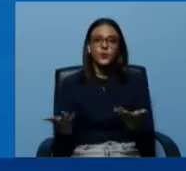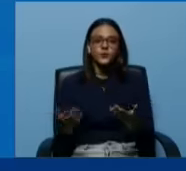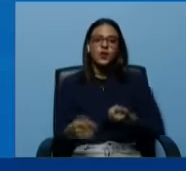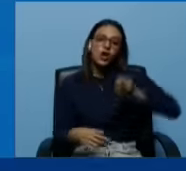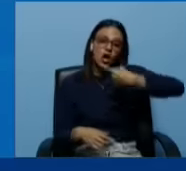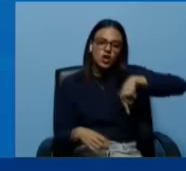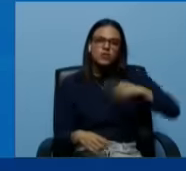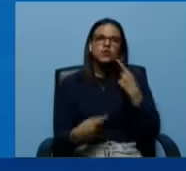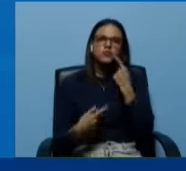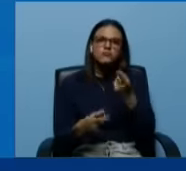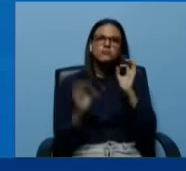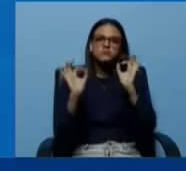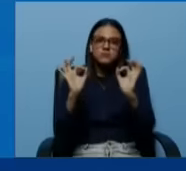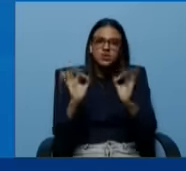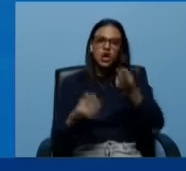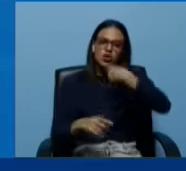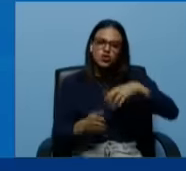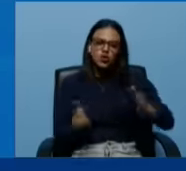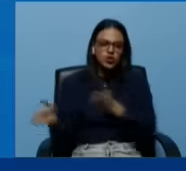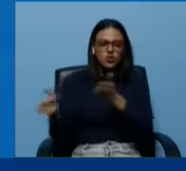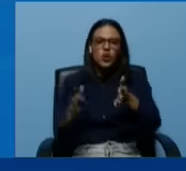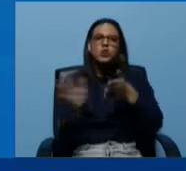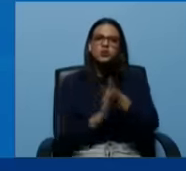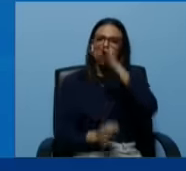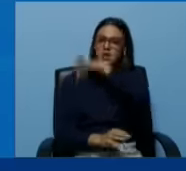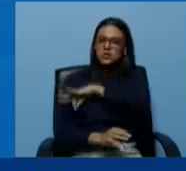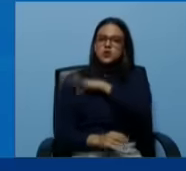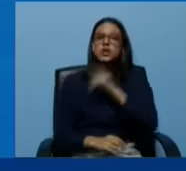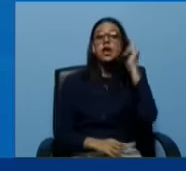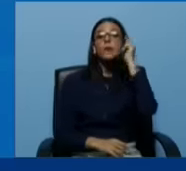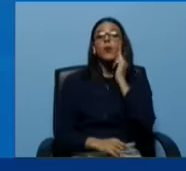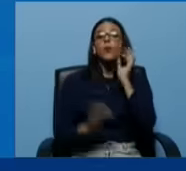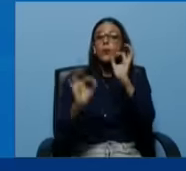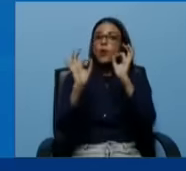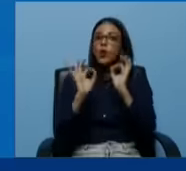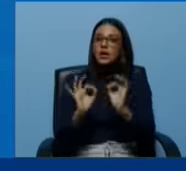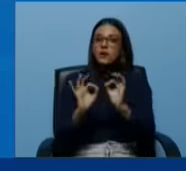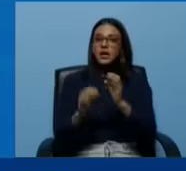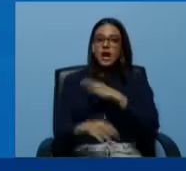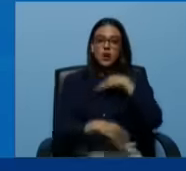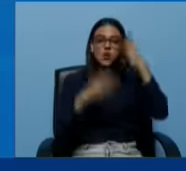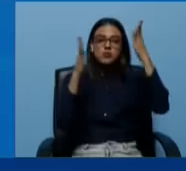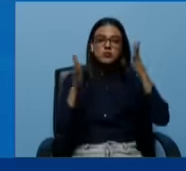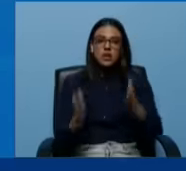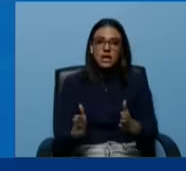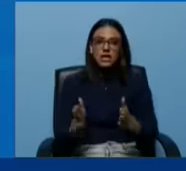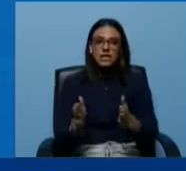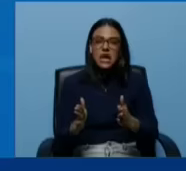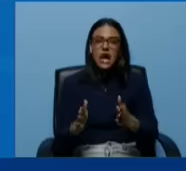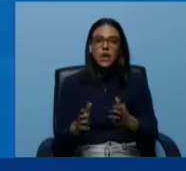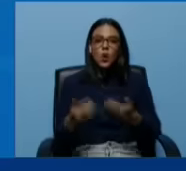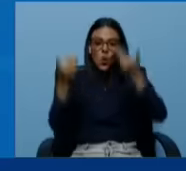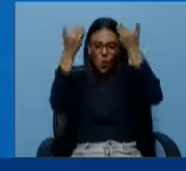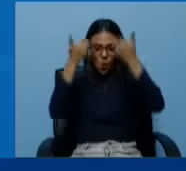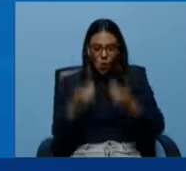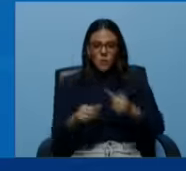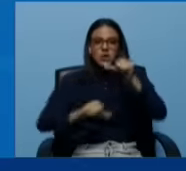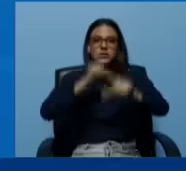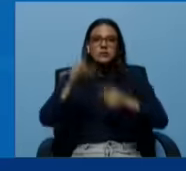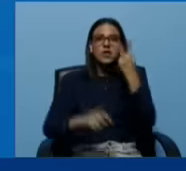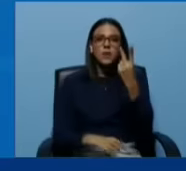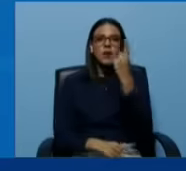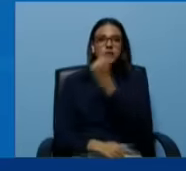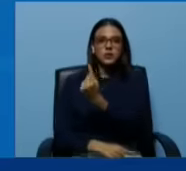Nosotros hemos dicho, vamos por el camino del socialismo bolivariano, cristiano, humanista, del siglo XXI.